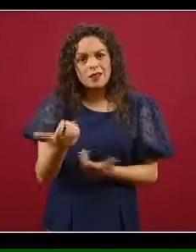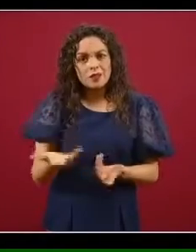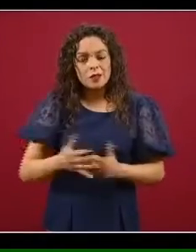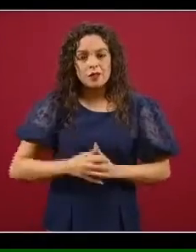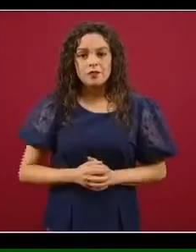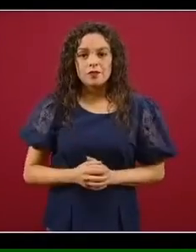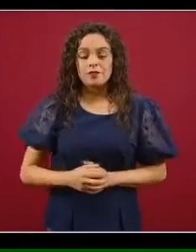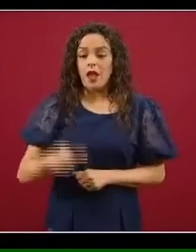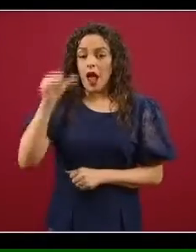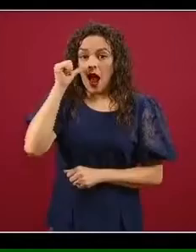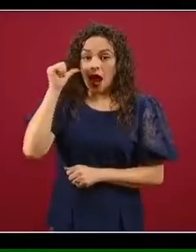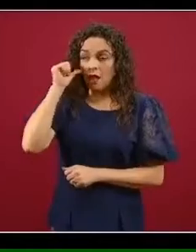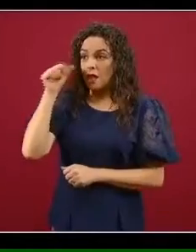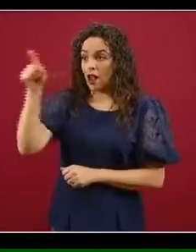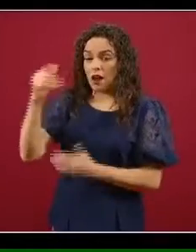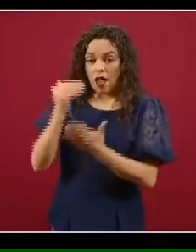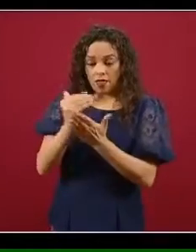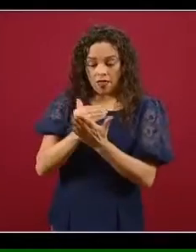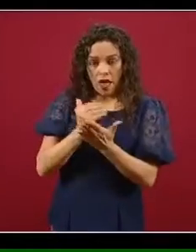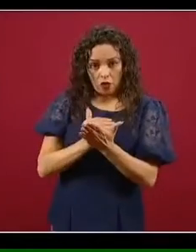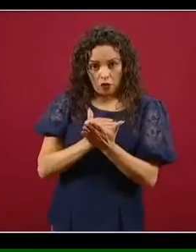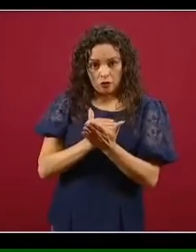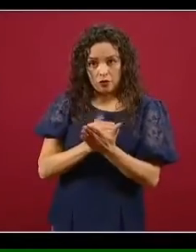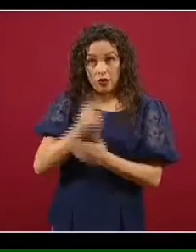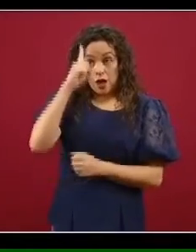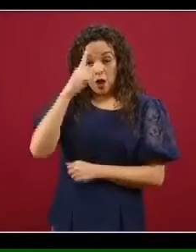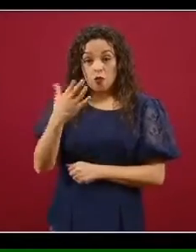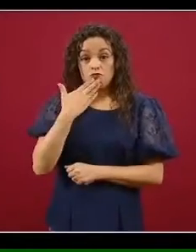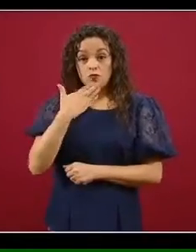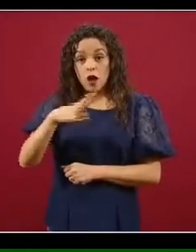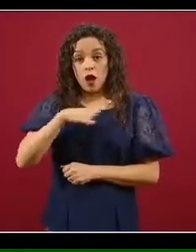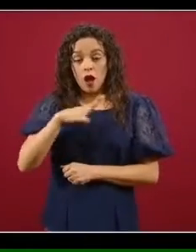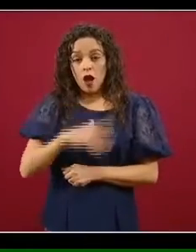en los datos de ayer, Sonora tenía